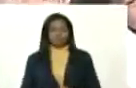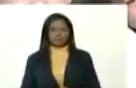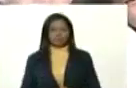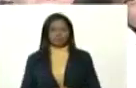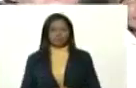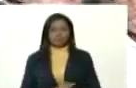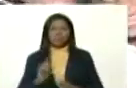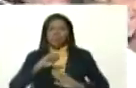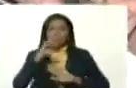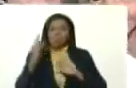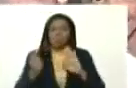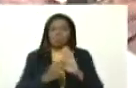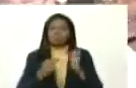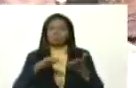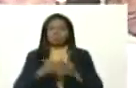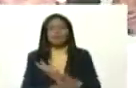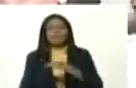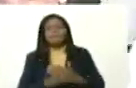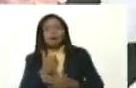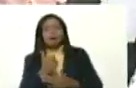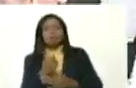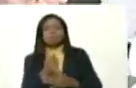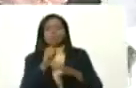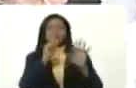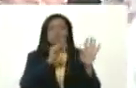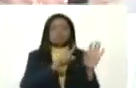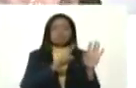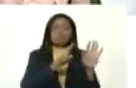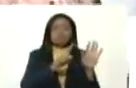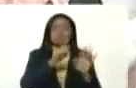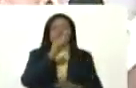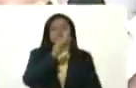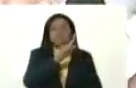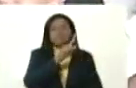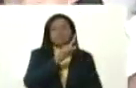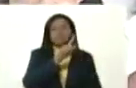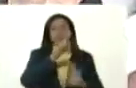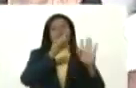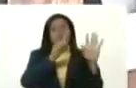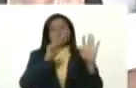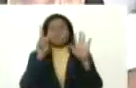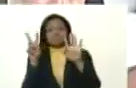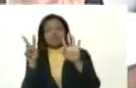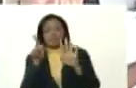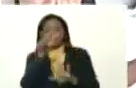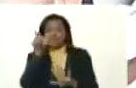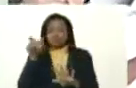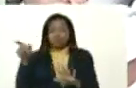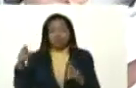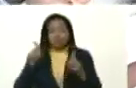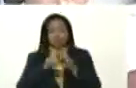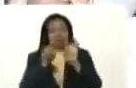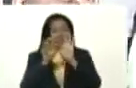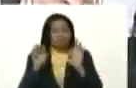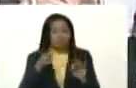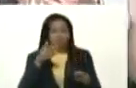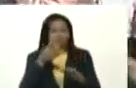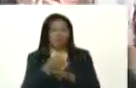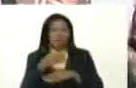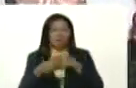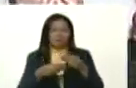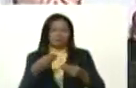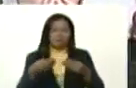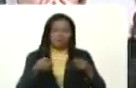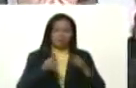un total de más de 167 compatriotas que están siendo